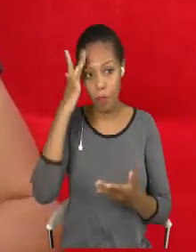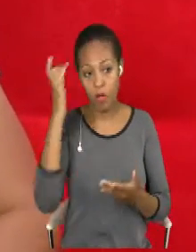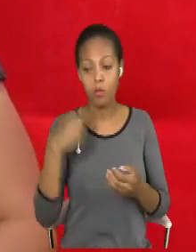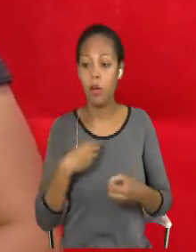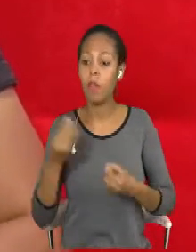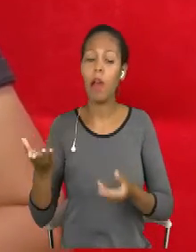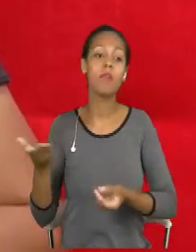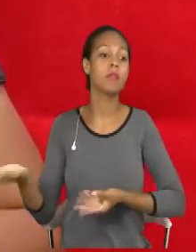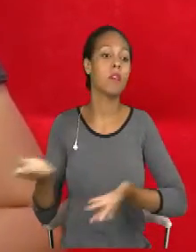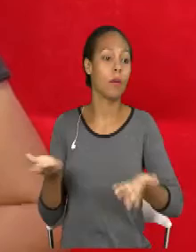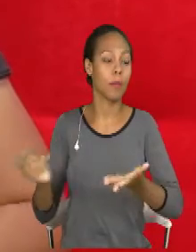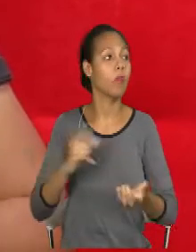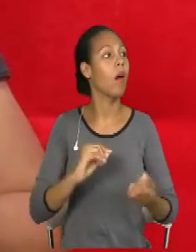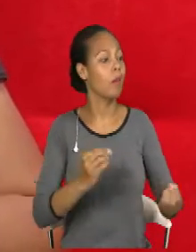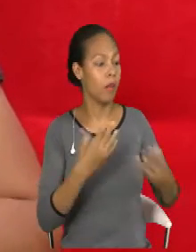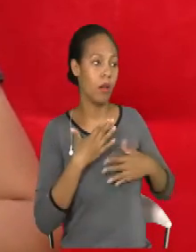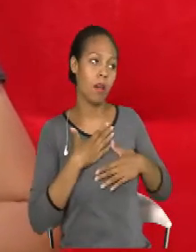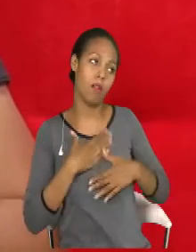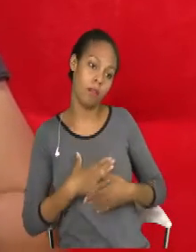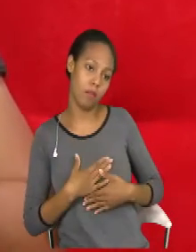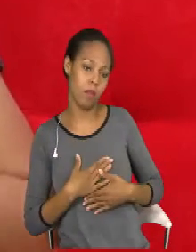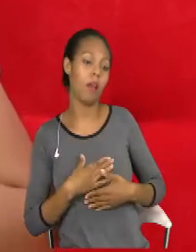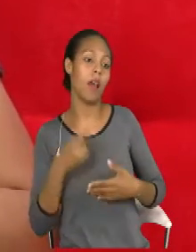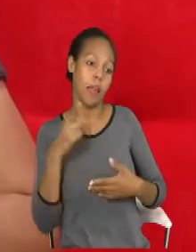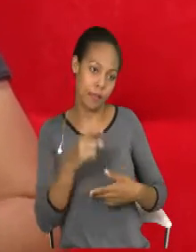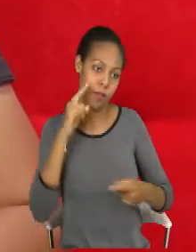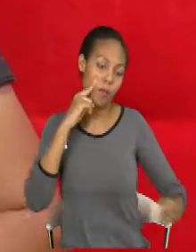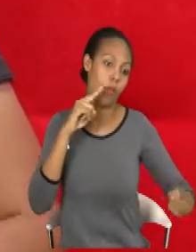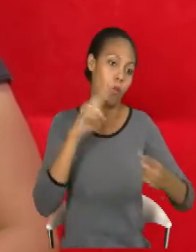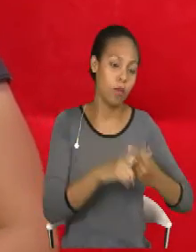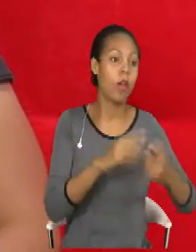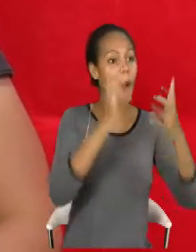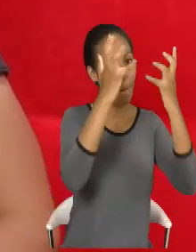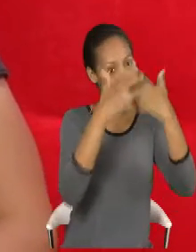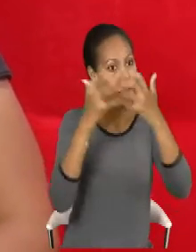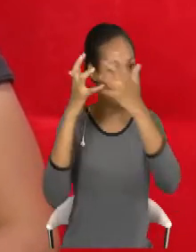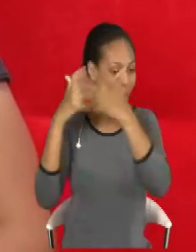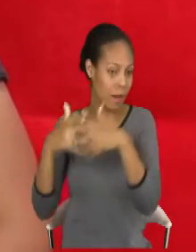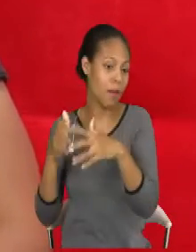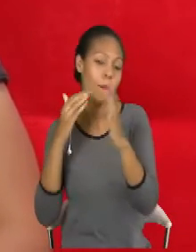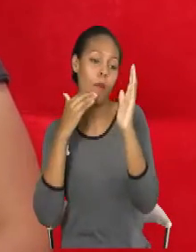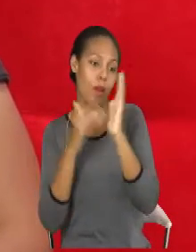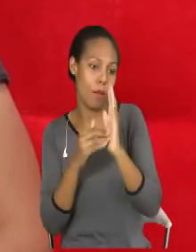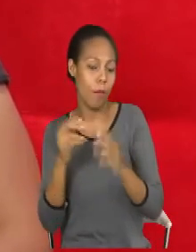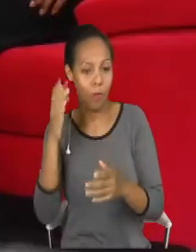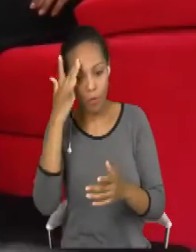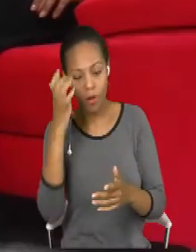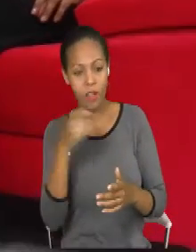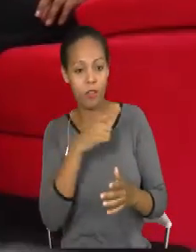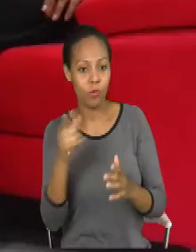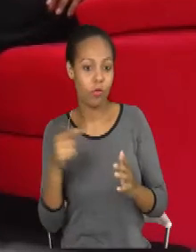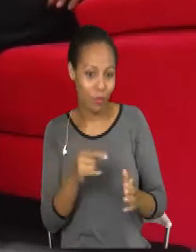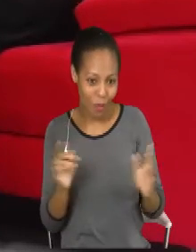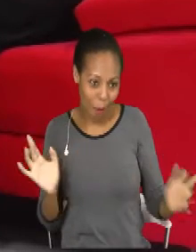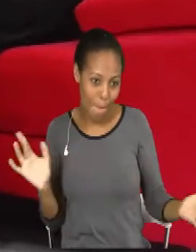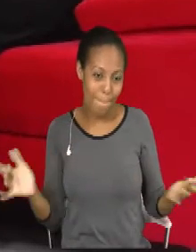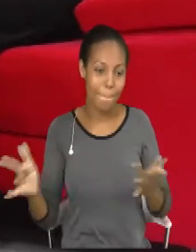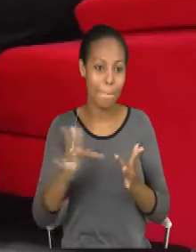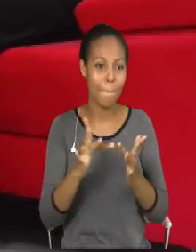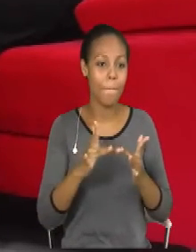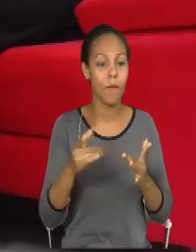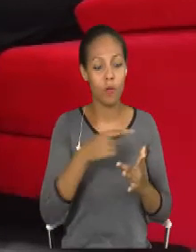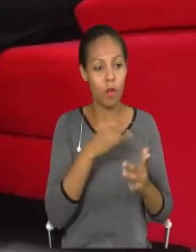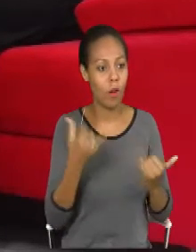que es lo que caracteriza todas estas empresas que han nacido en torno al mundo digital. Bueno, en nuestra ciudad en